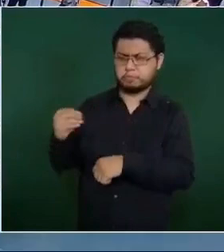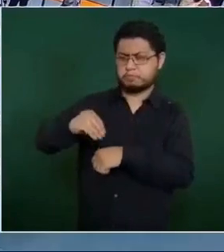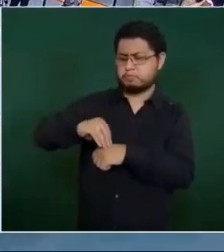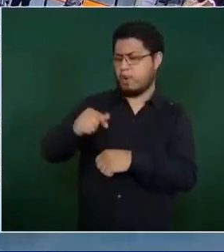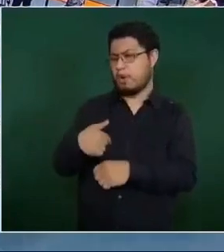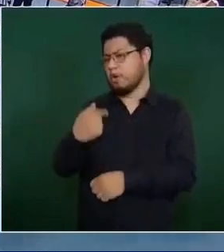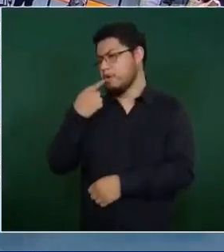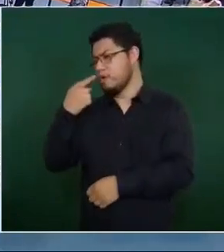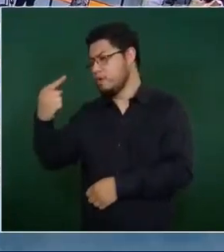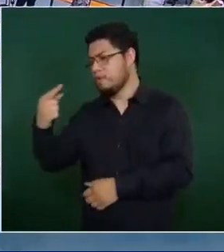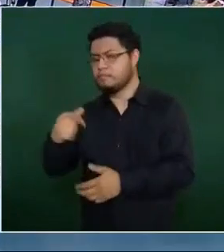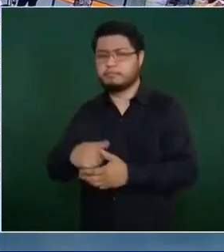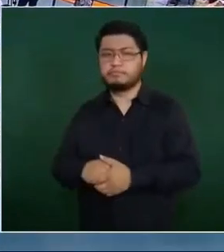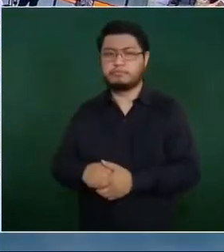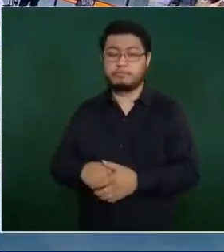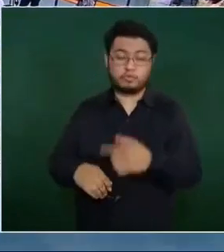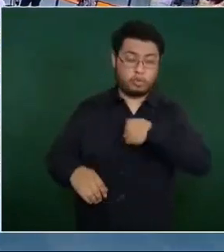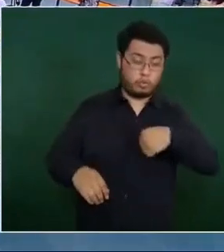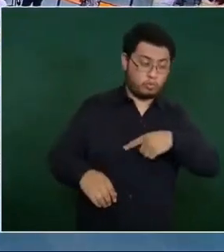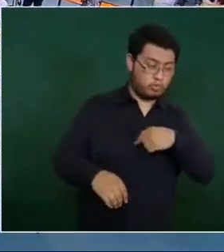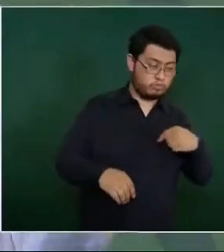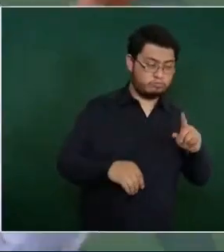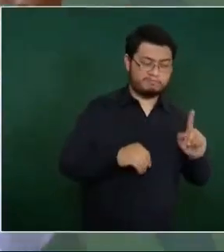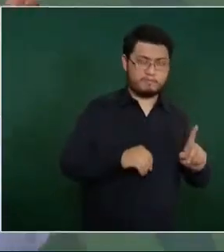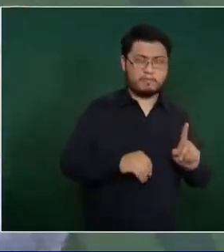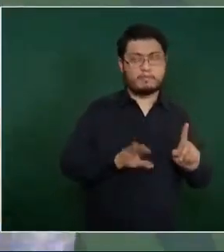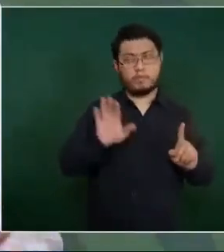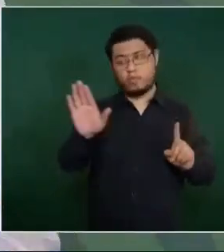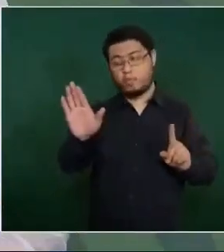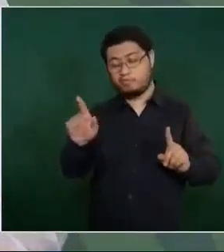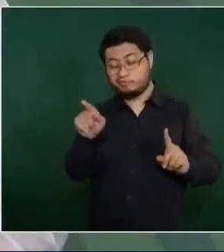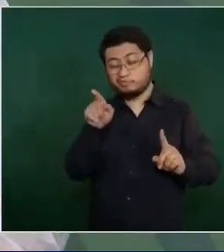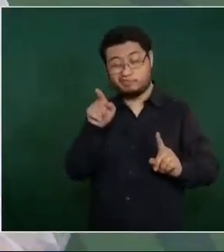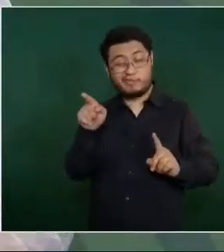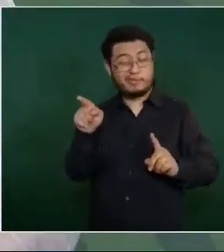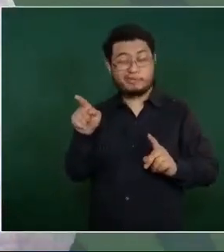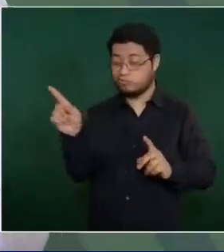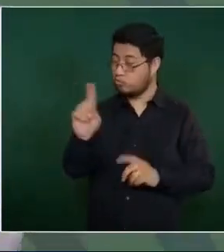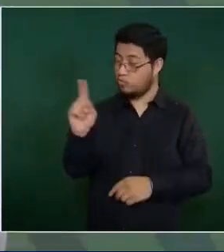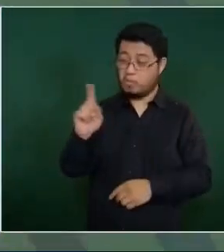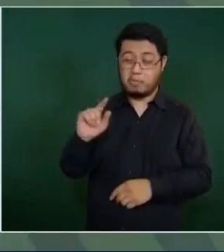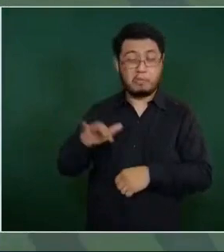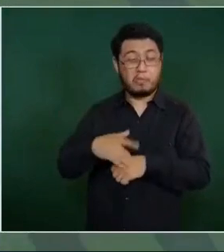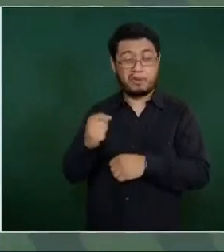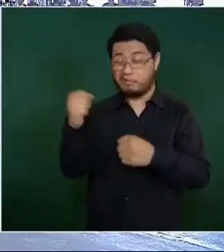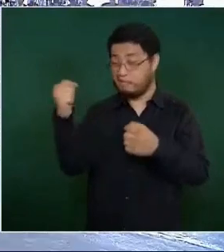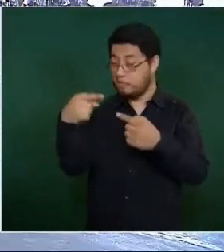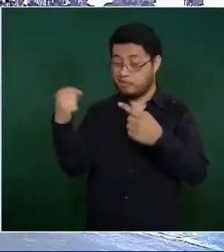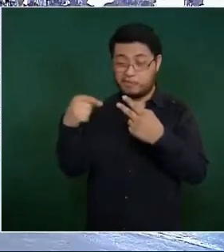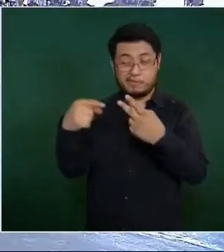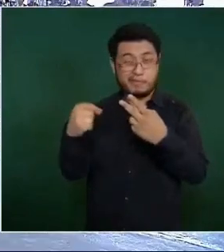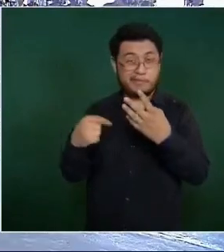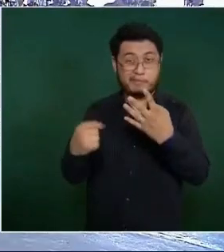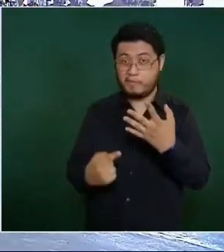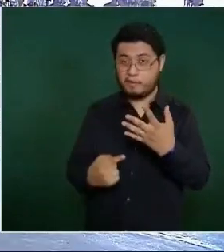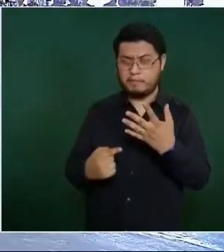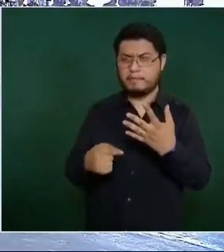nosotros dijimos, este señor no por esta situación, pero sí, aquí hay 20